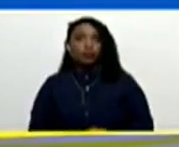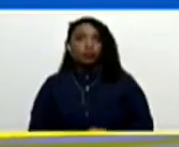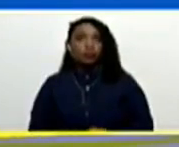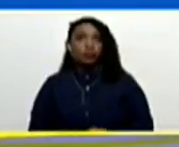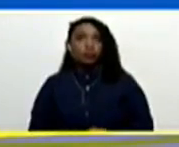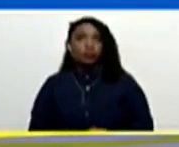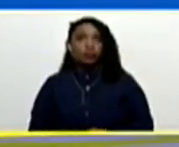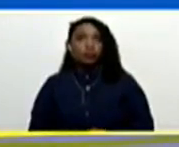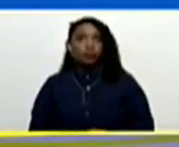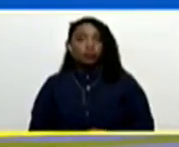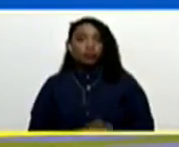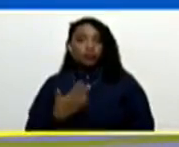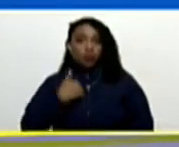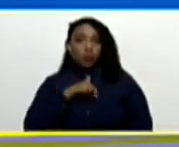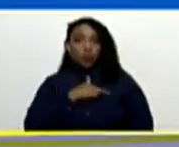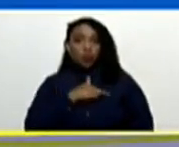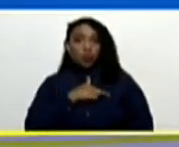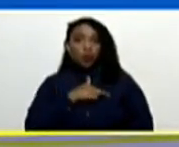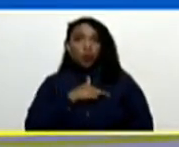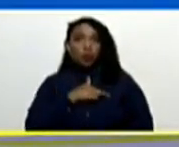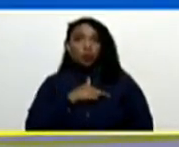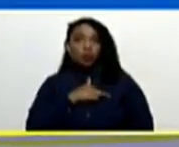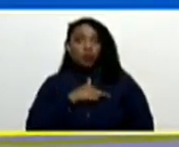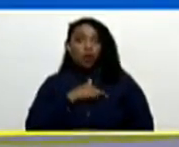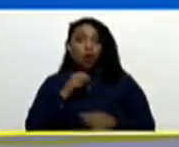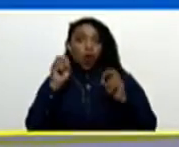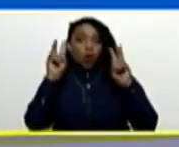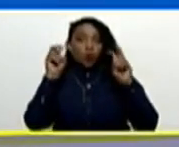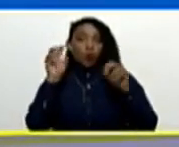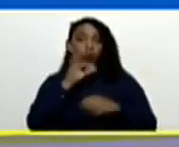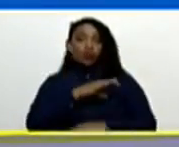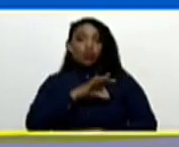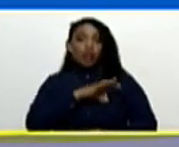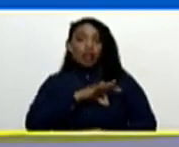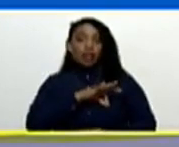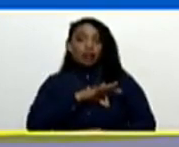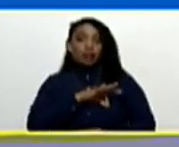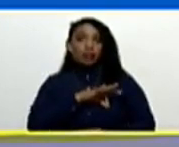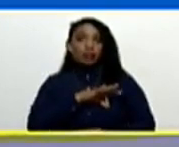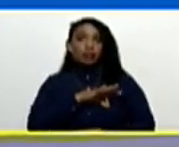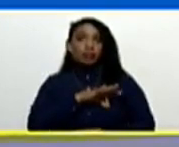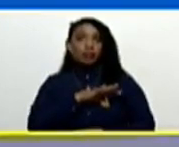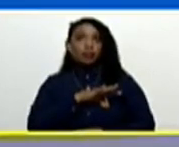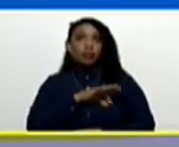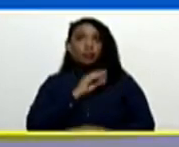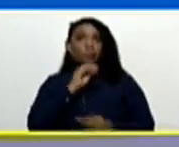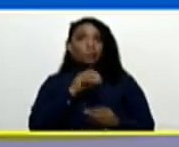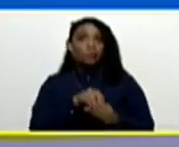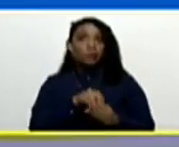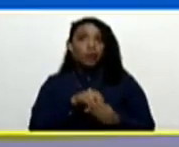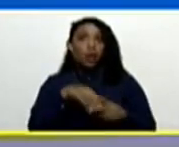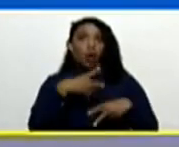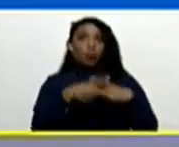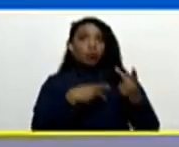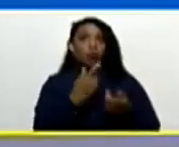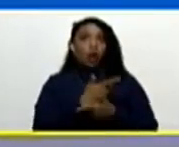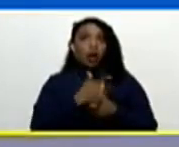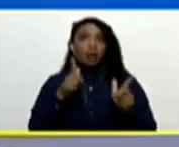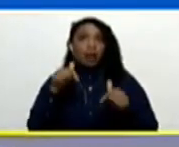Y nosotros, los viejos socialistas allá, en pleno proceso neoliberal en mi país,